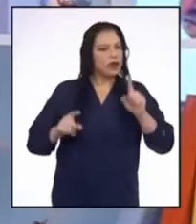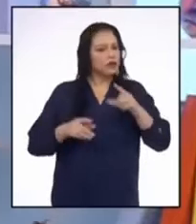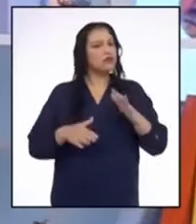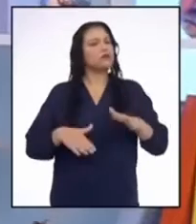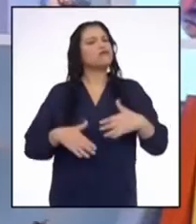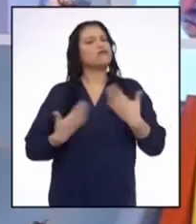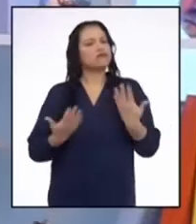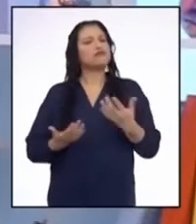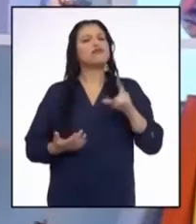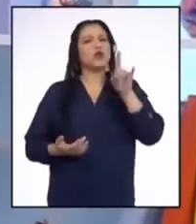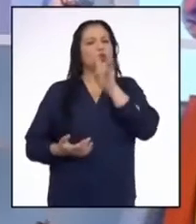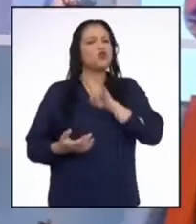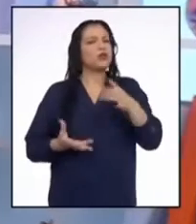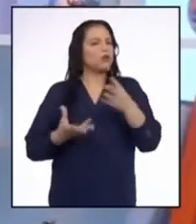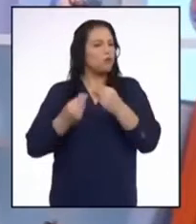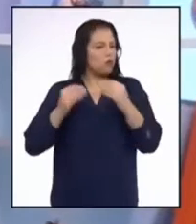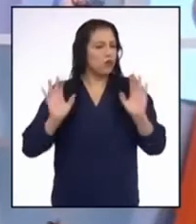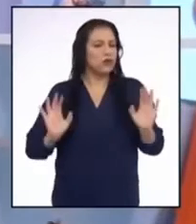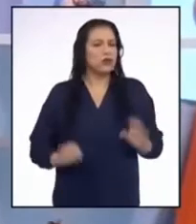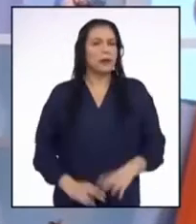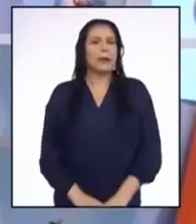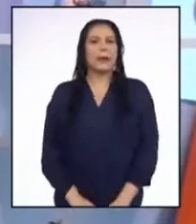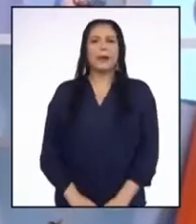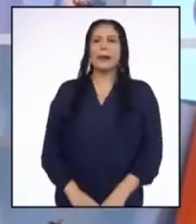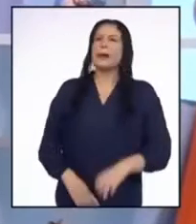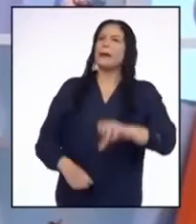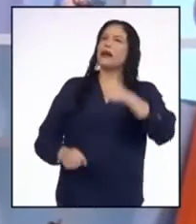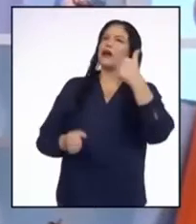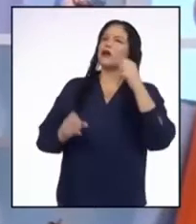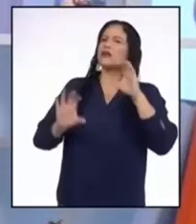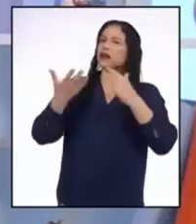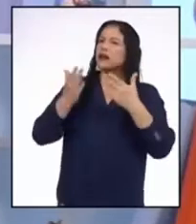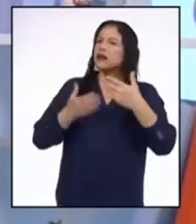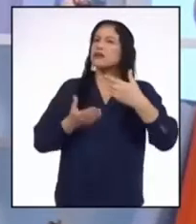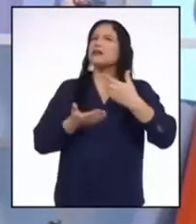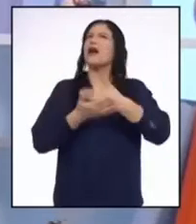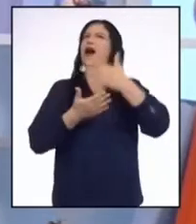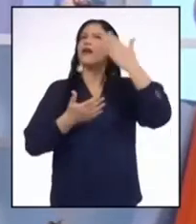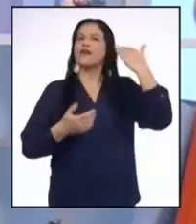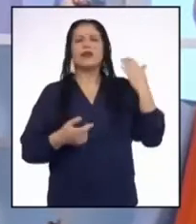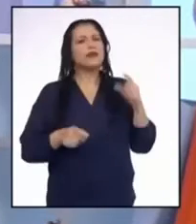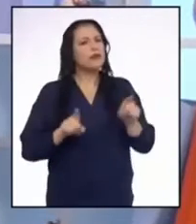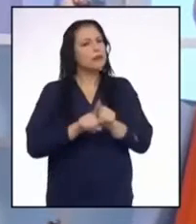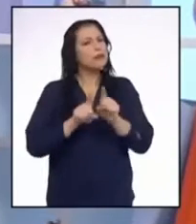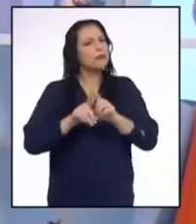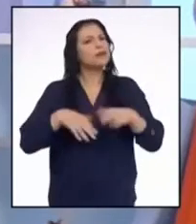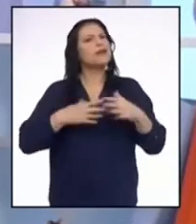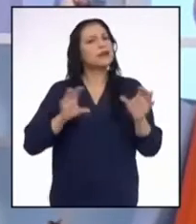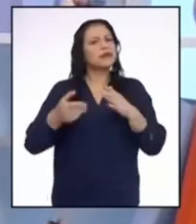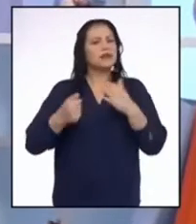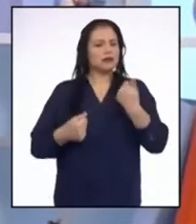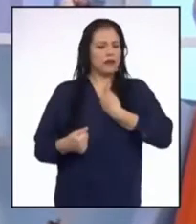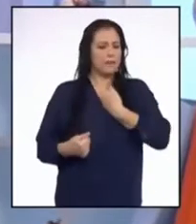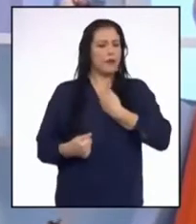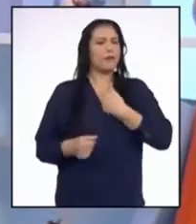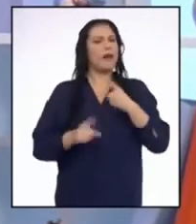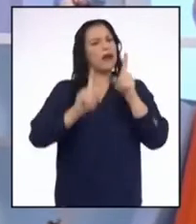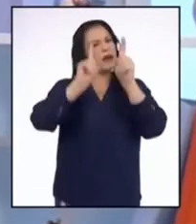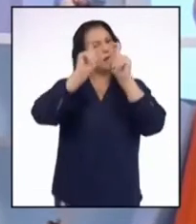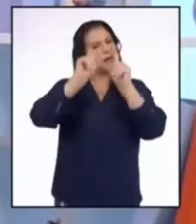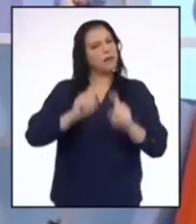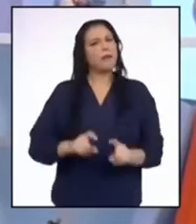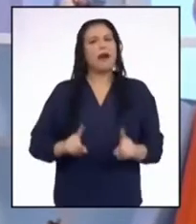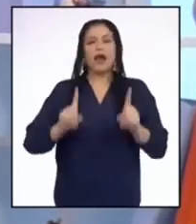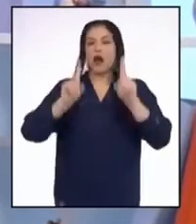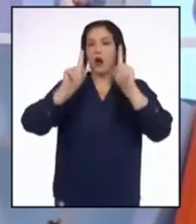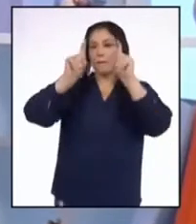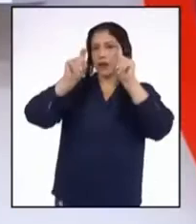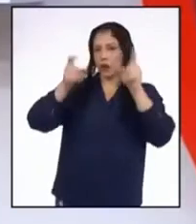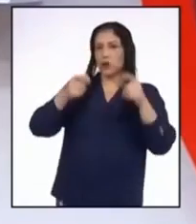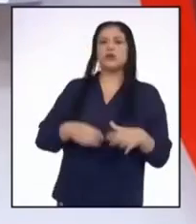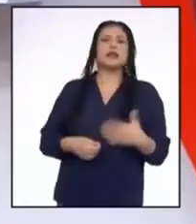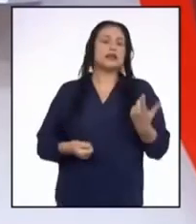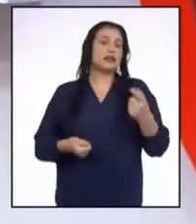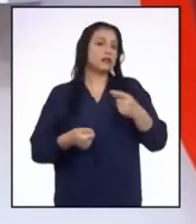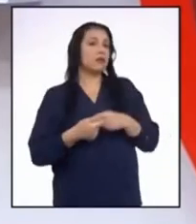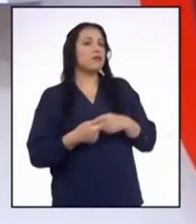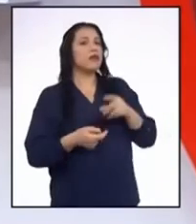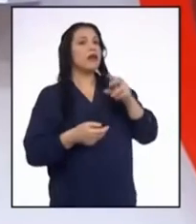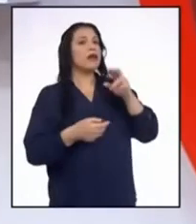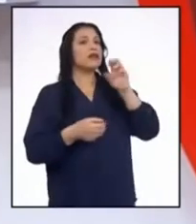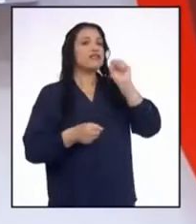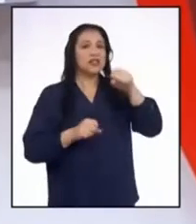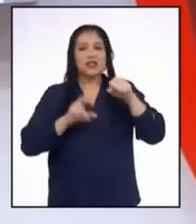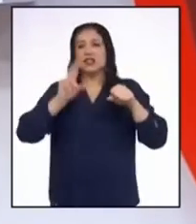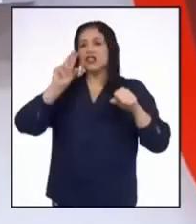usado. Profesora, en otra actividad anterior también aprendimos a elaborar nuestra encuesta con preguntas cerradas y abiertas. Una de